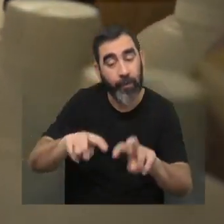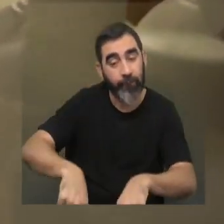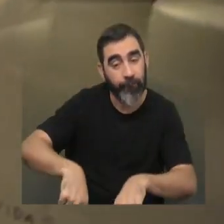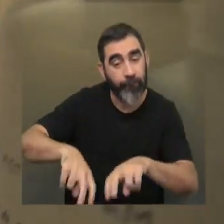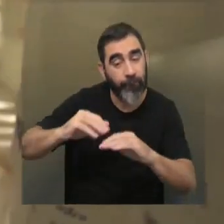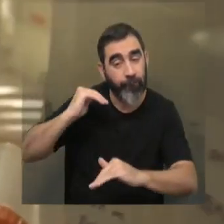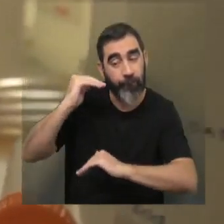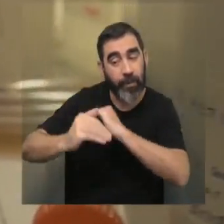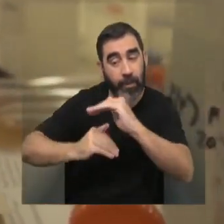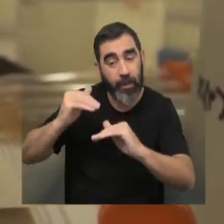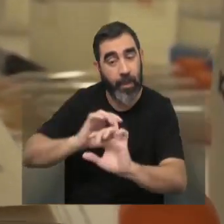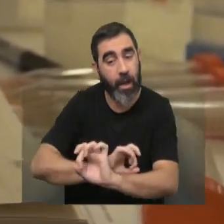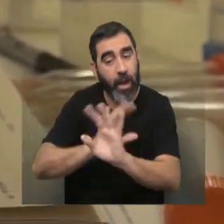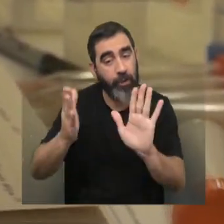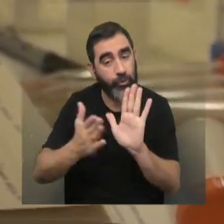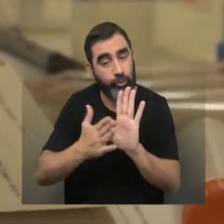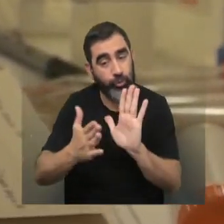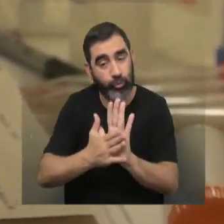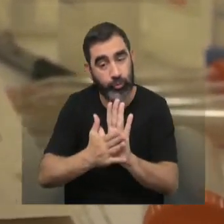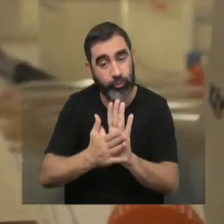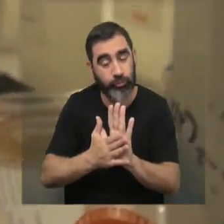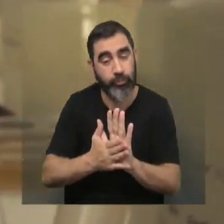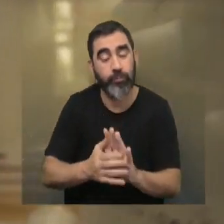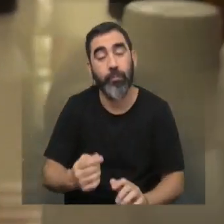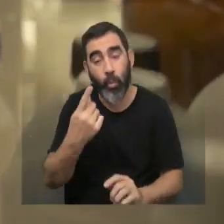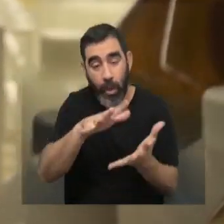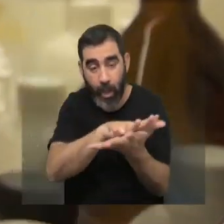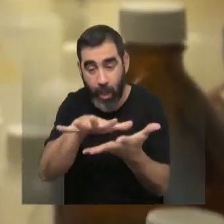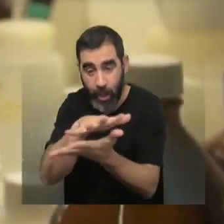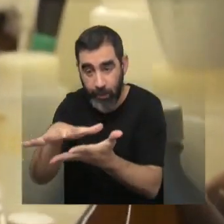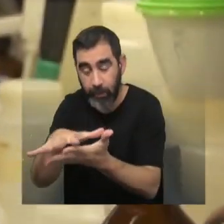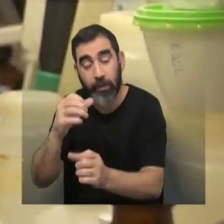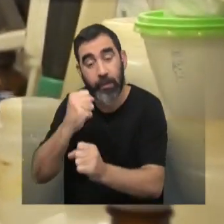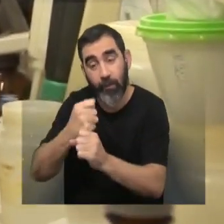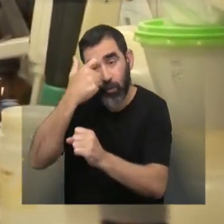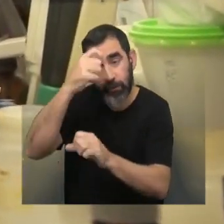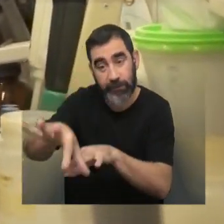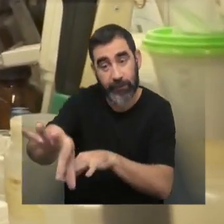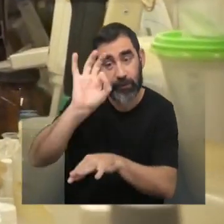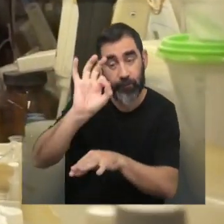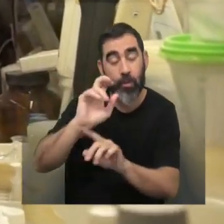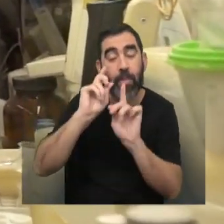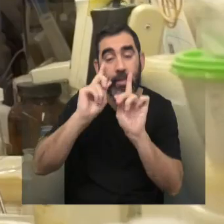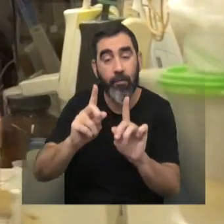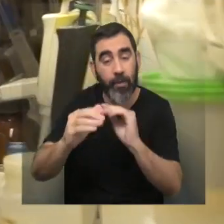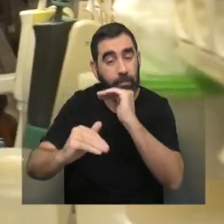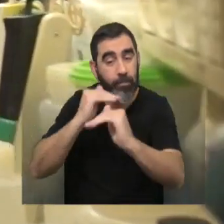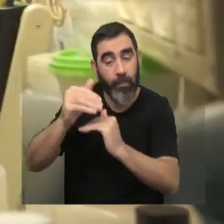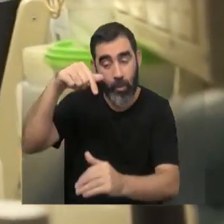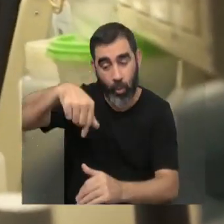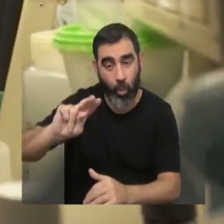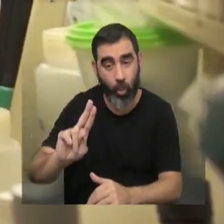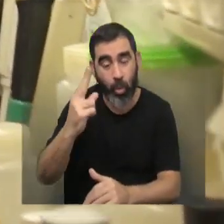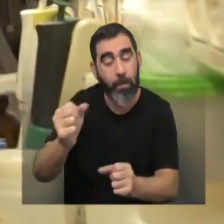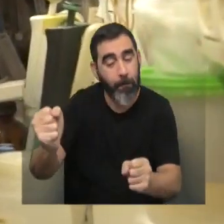en desarrollo clara y demostrable en una de estas áreas especificadas. El trabajo científico seleccionado deberá ser desarrollado en el país y